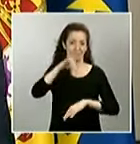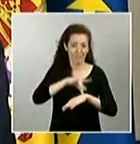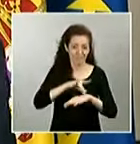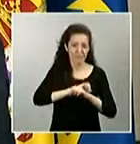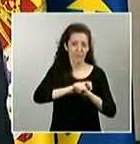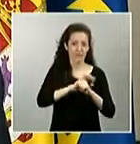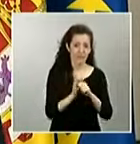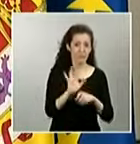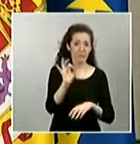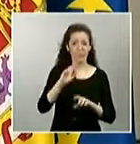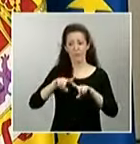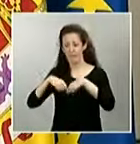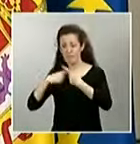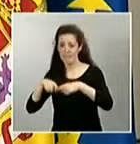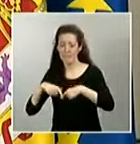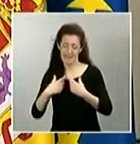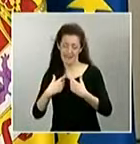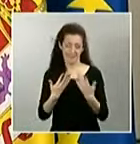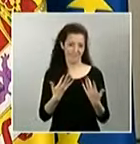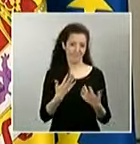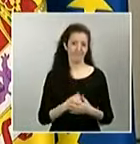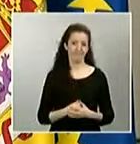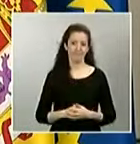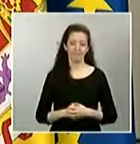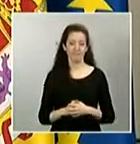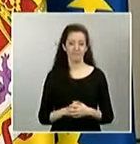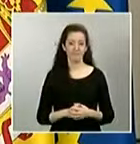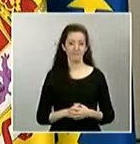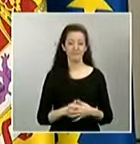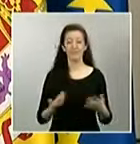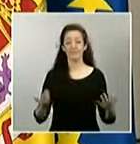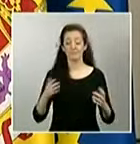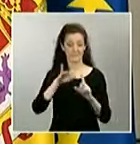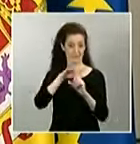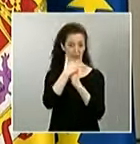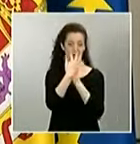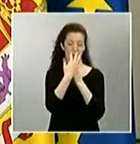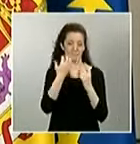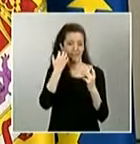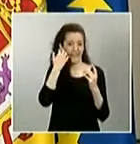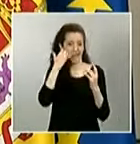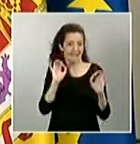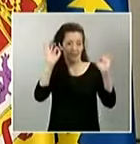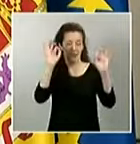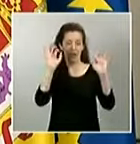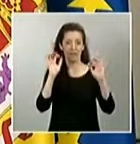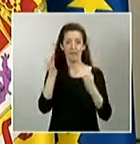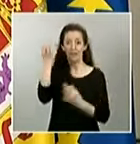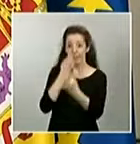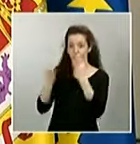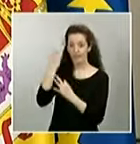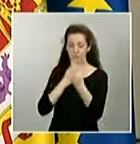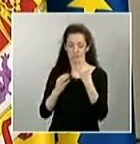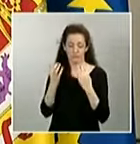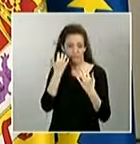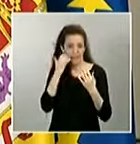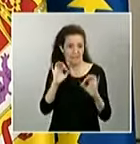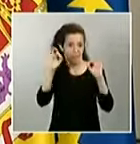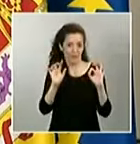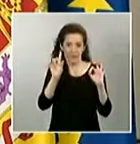Efectivamente, estamos en una situación excepcional y los datos son excepcionales. Yo voy a comentar en mi